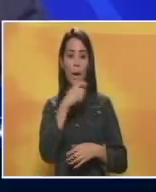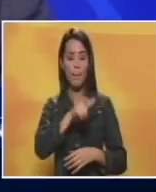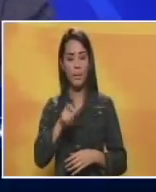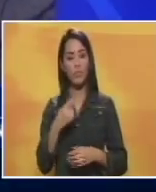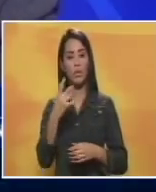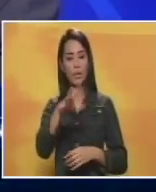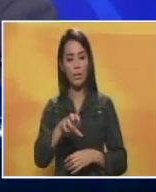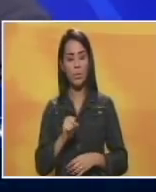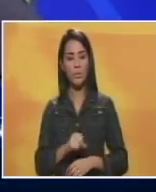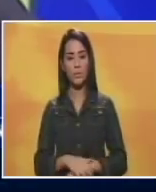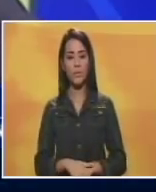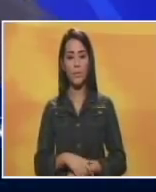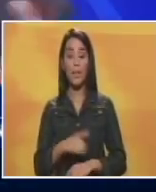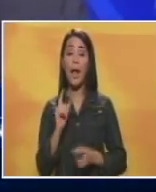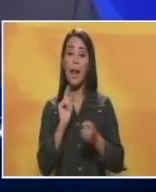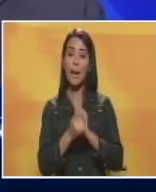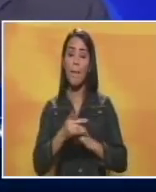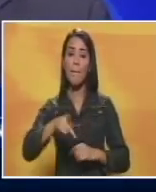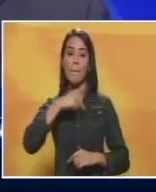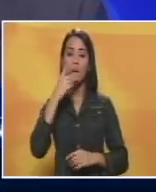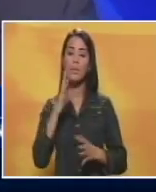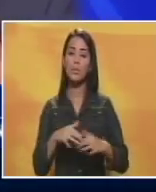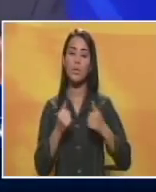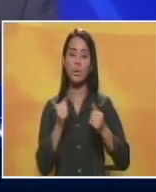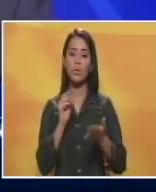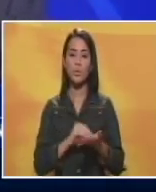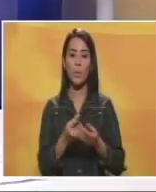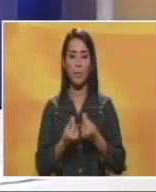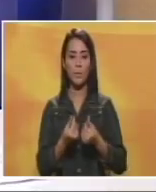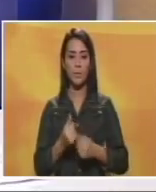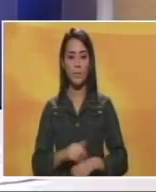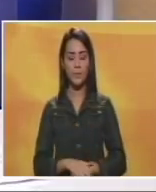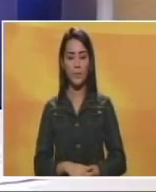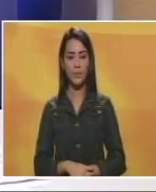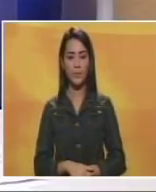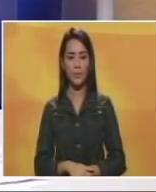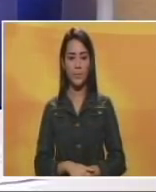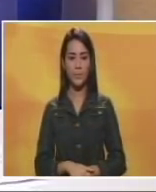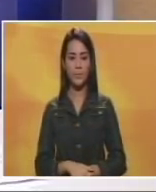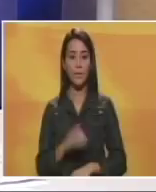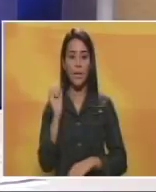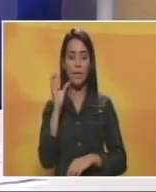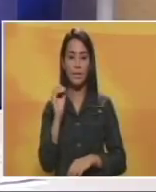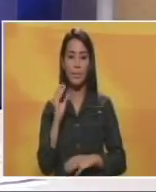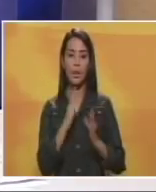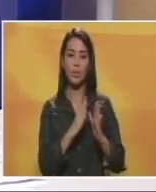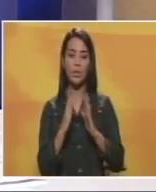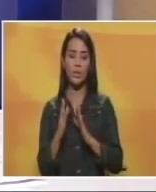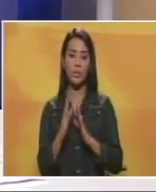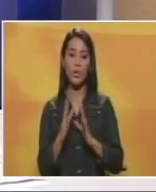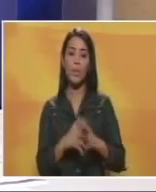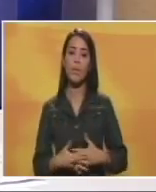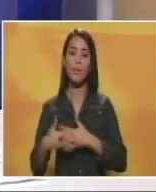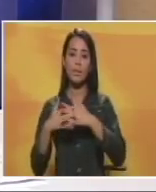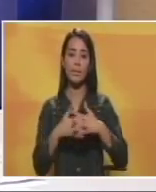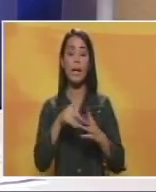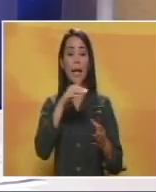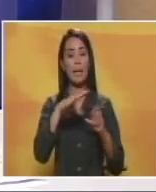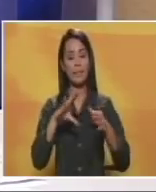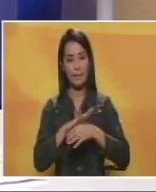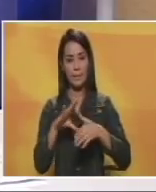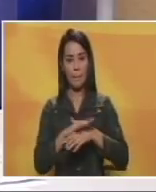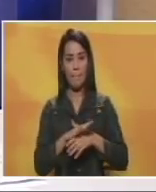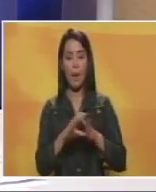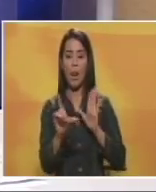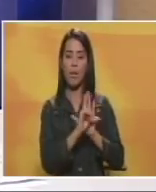compradores. Urgió al cambio político y al rescate de la economía. La Asamblea de la Organización de Estados Americanos votará este martes